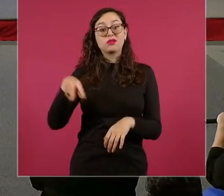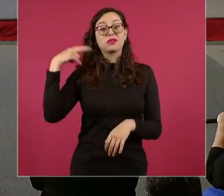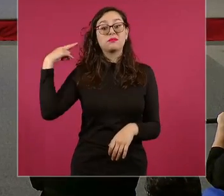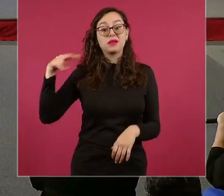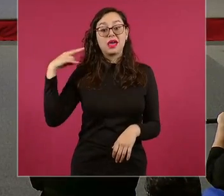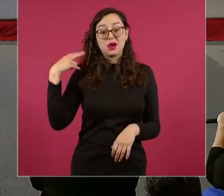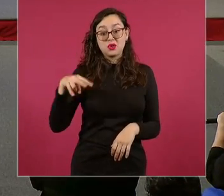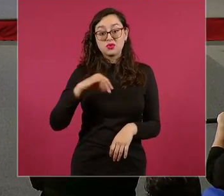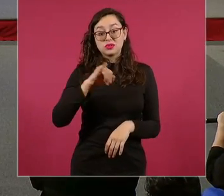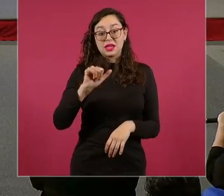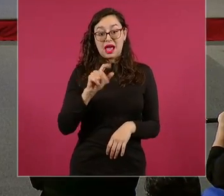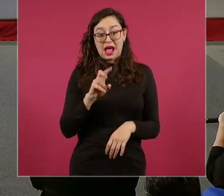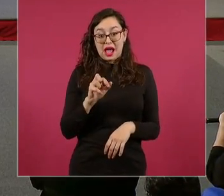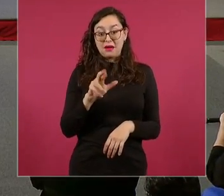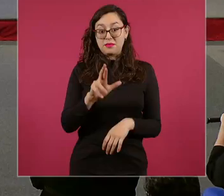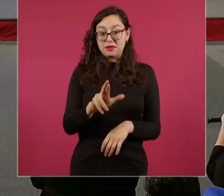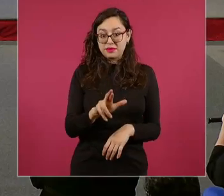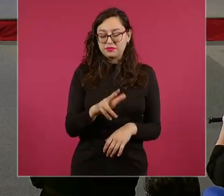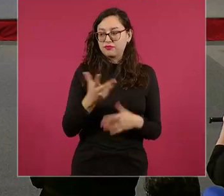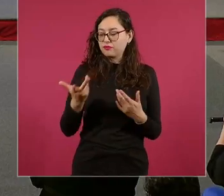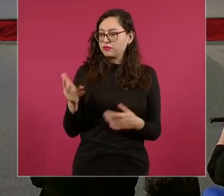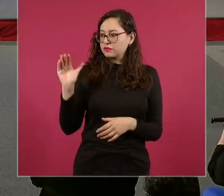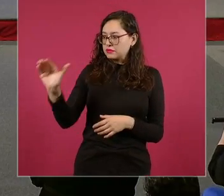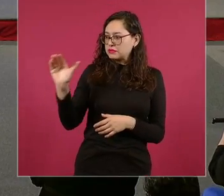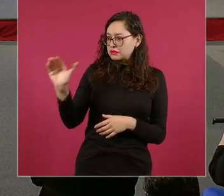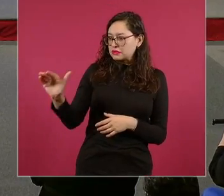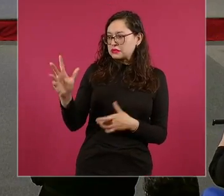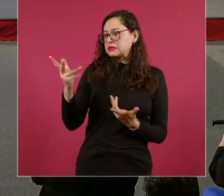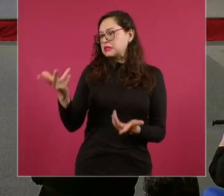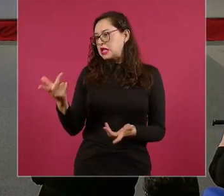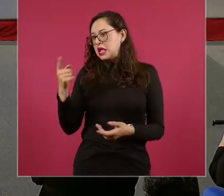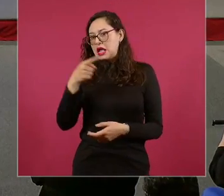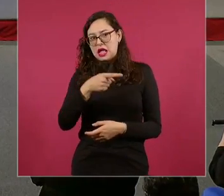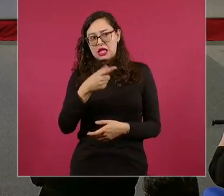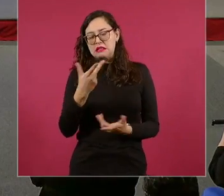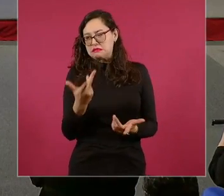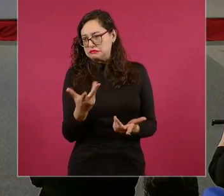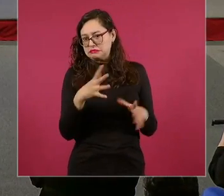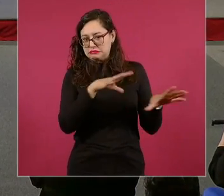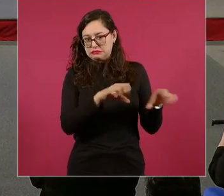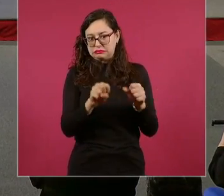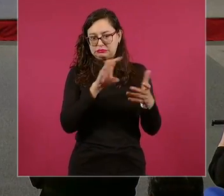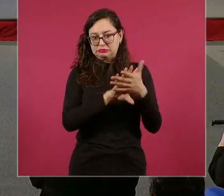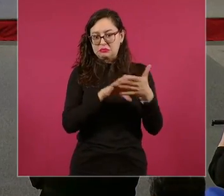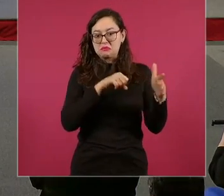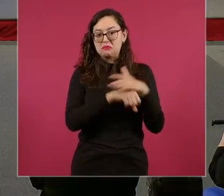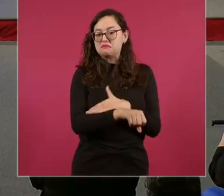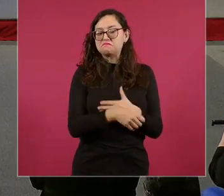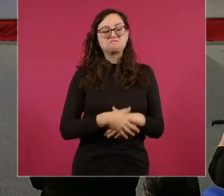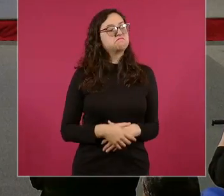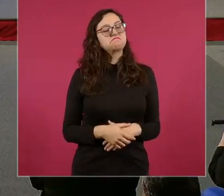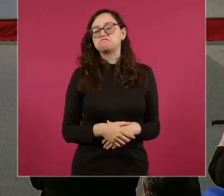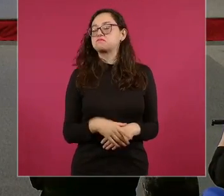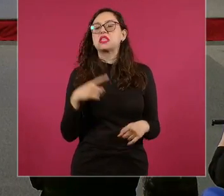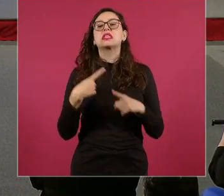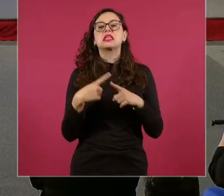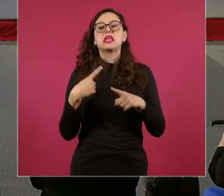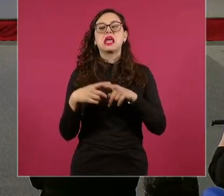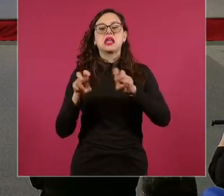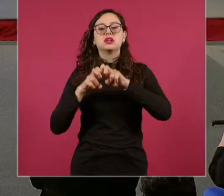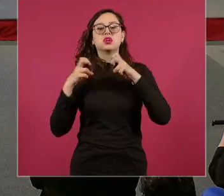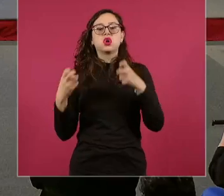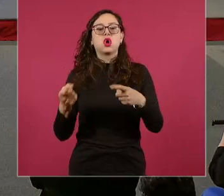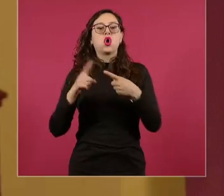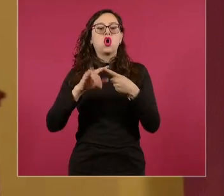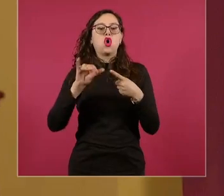Lo niegan los magistrados del Noveno Tribunal Colegiado en Materia Penal, José Manuel Torres, Michelle Franco González y